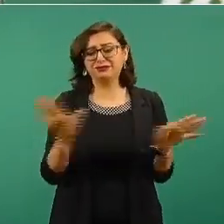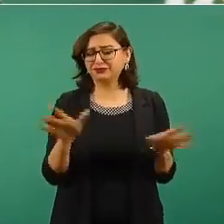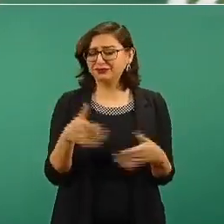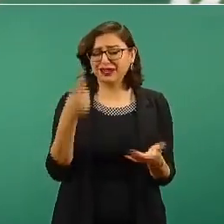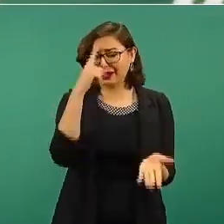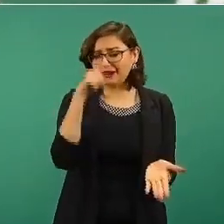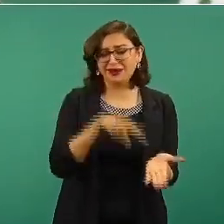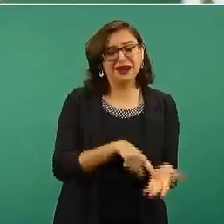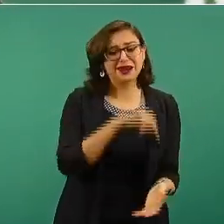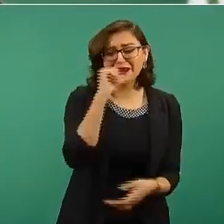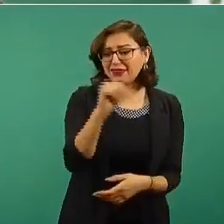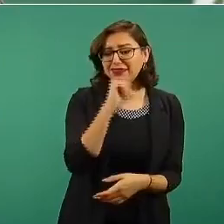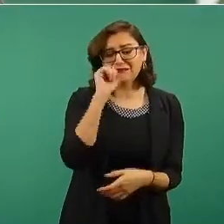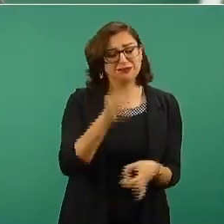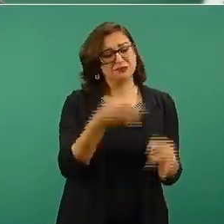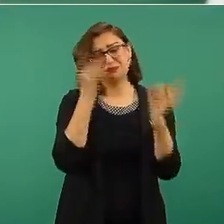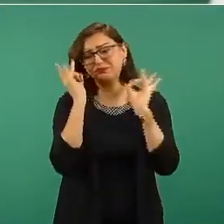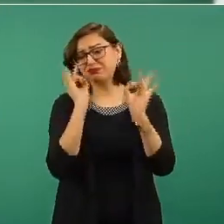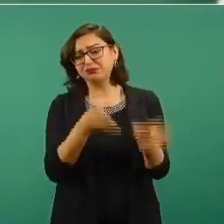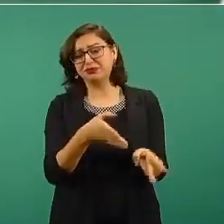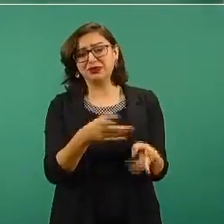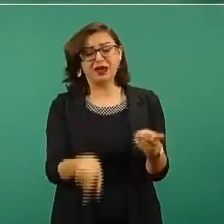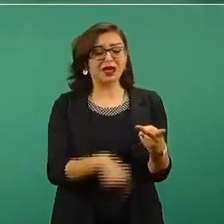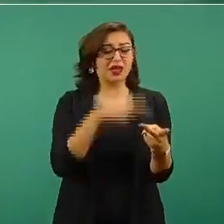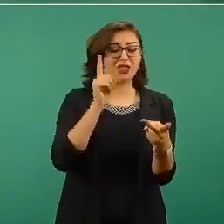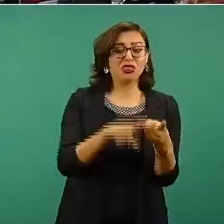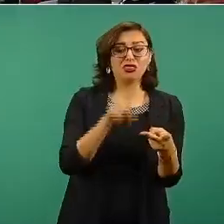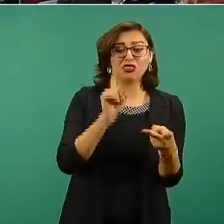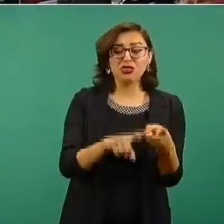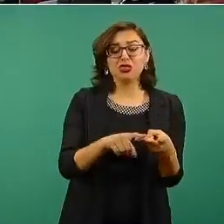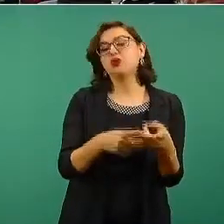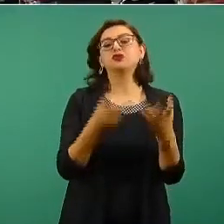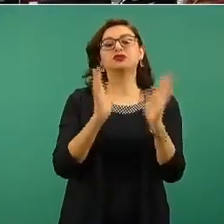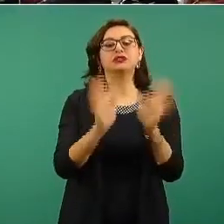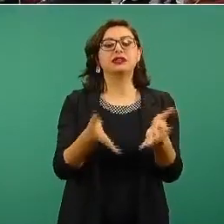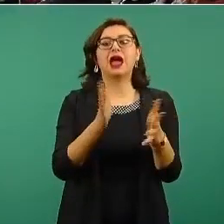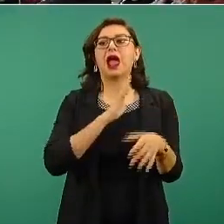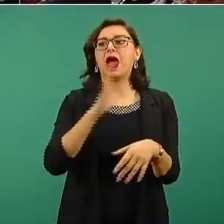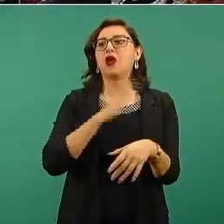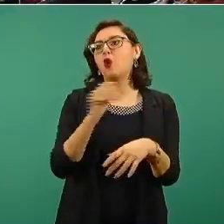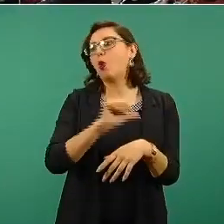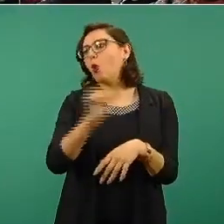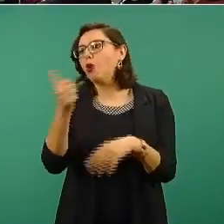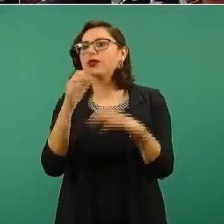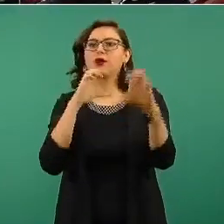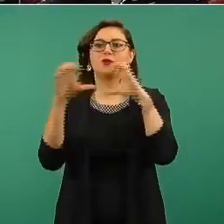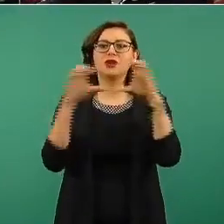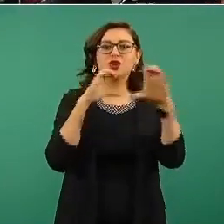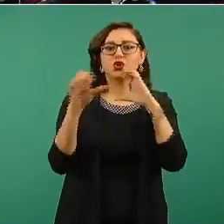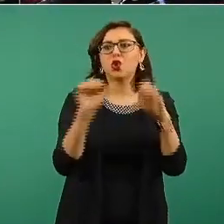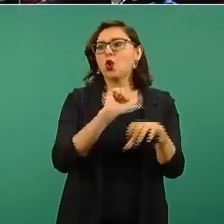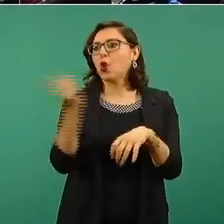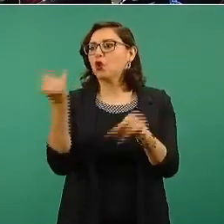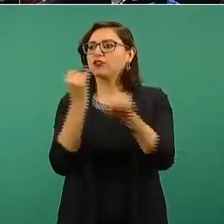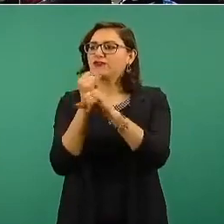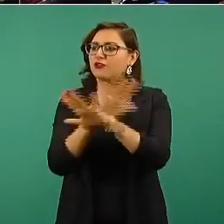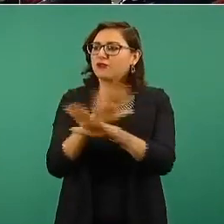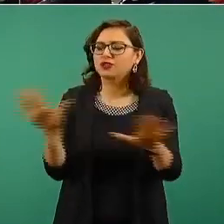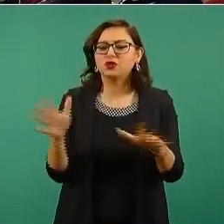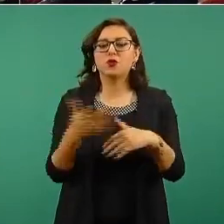había. Es que yo fui a Televisa a decirles, oigan,